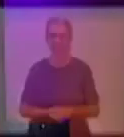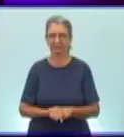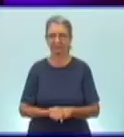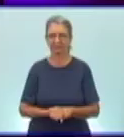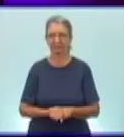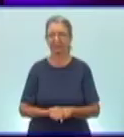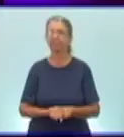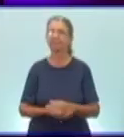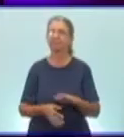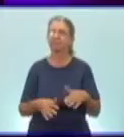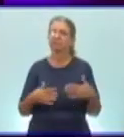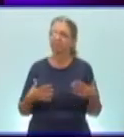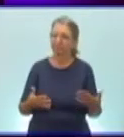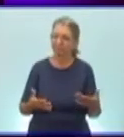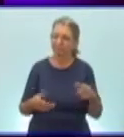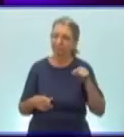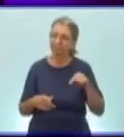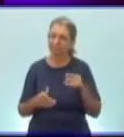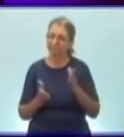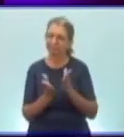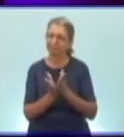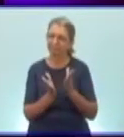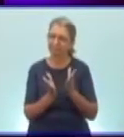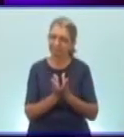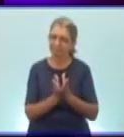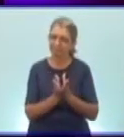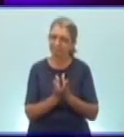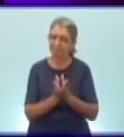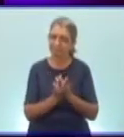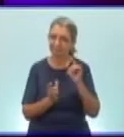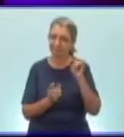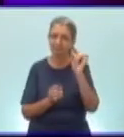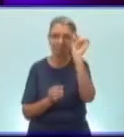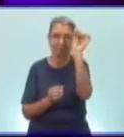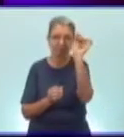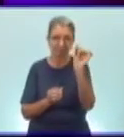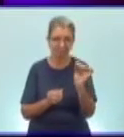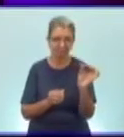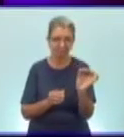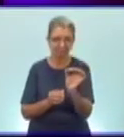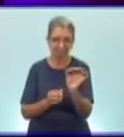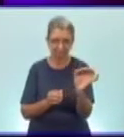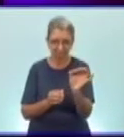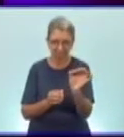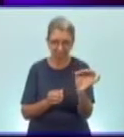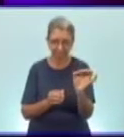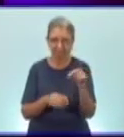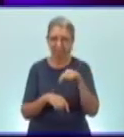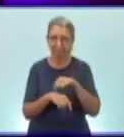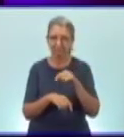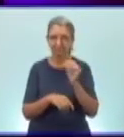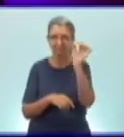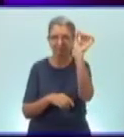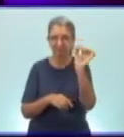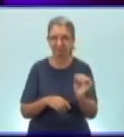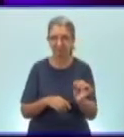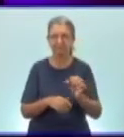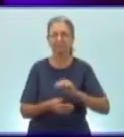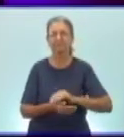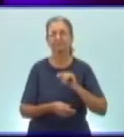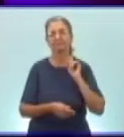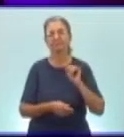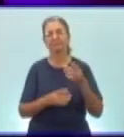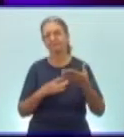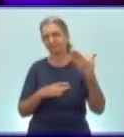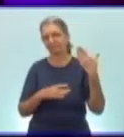Seguimos entonces con este estudio y ahora les digo que con el péndulo simple, recuerdan, ¿verdad?, que se los estaba indicando anteriormente. Por tanto, seguimos